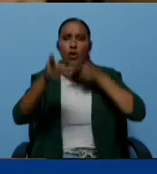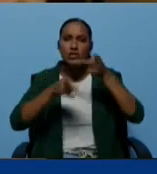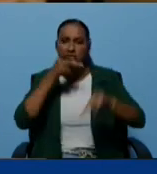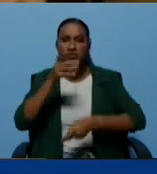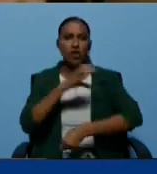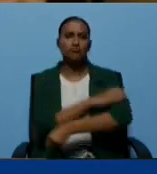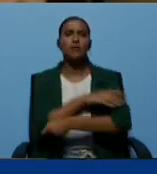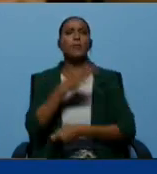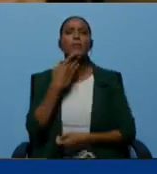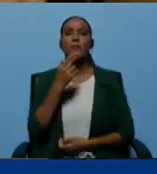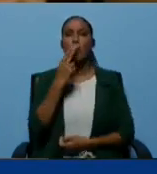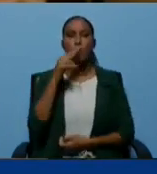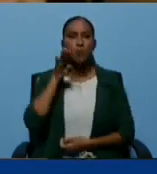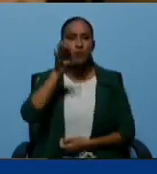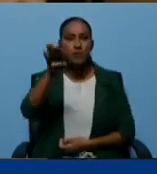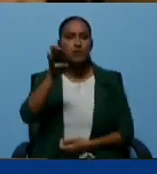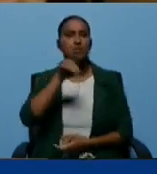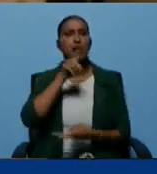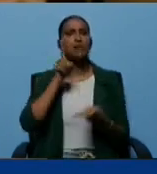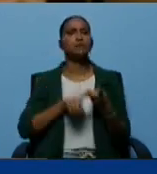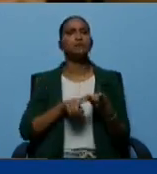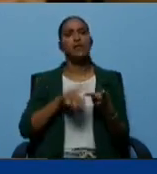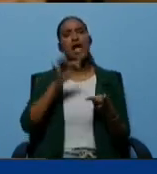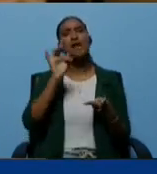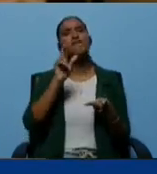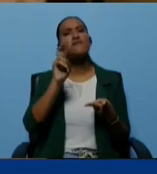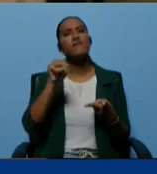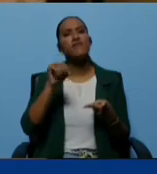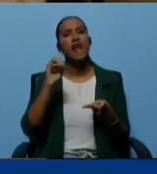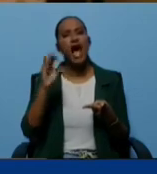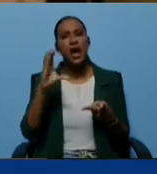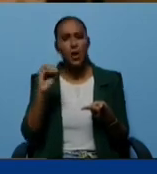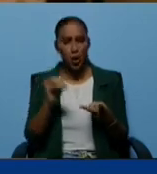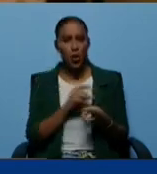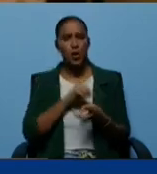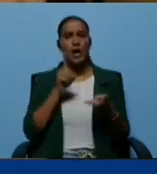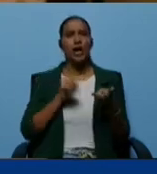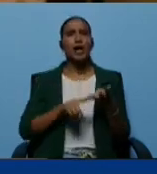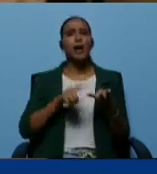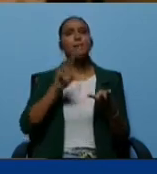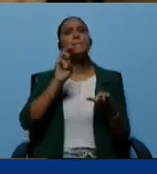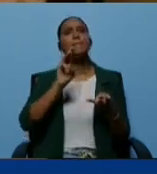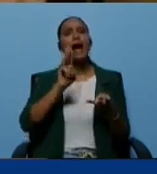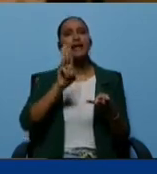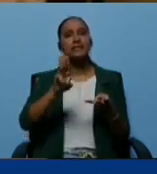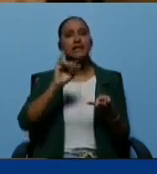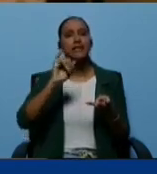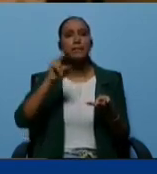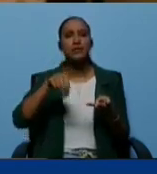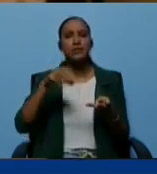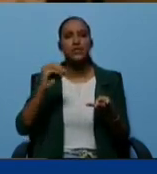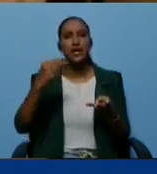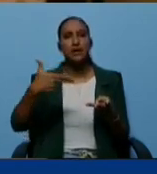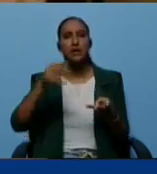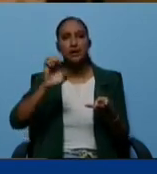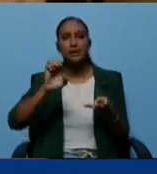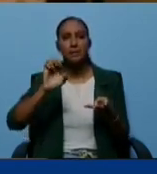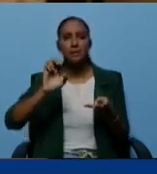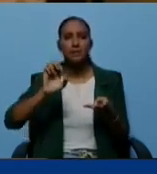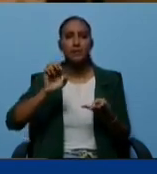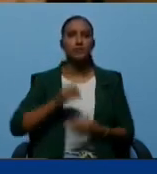Hitler, de Franco, de Pinochet, Ellos quieren imitar a los Ku Klux